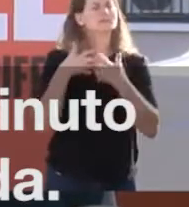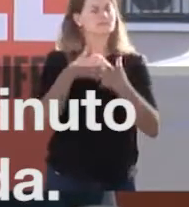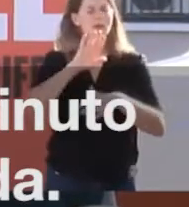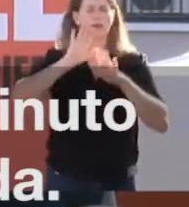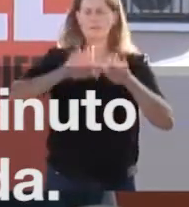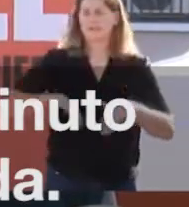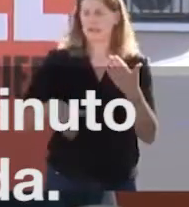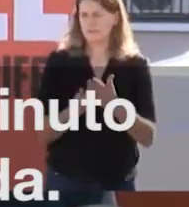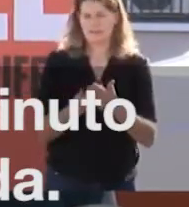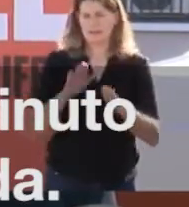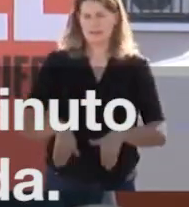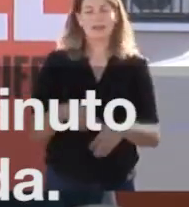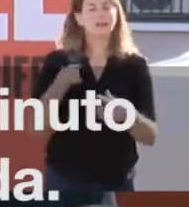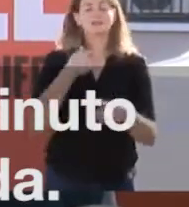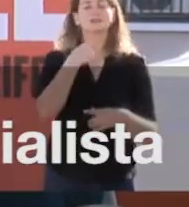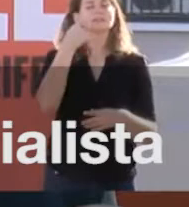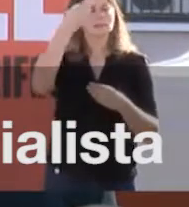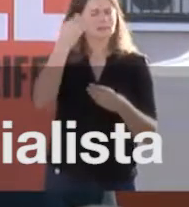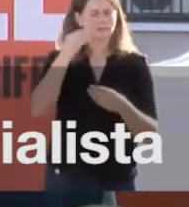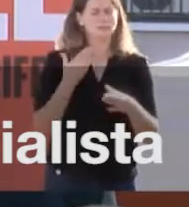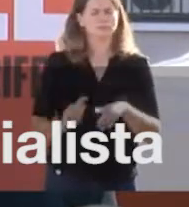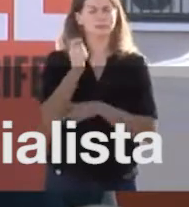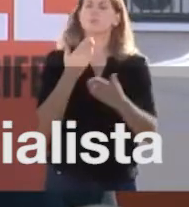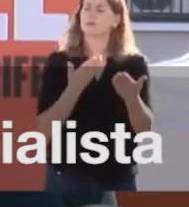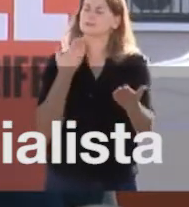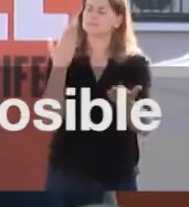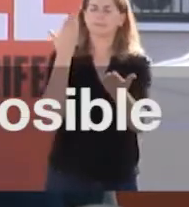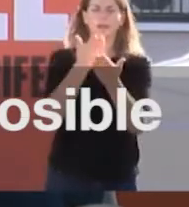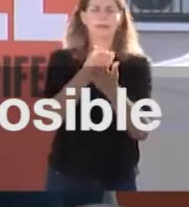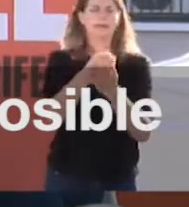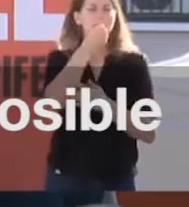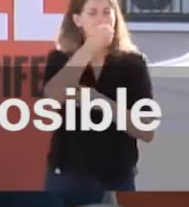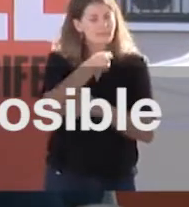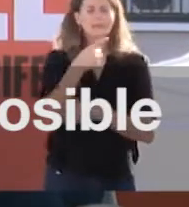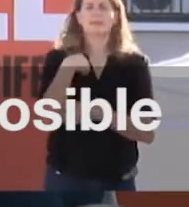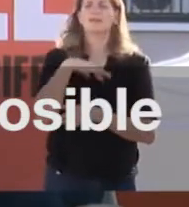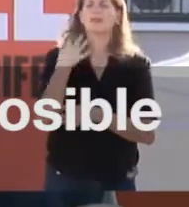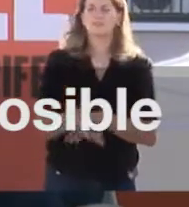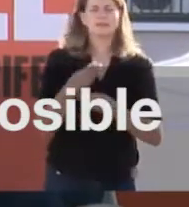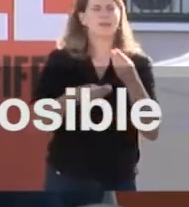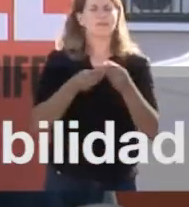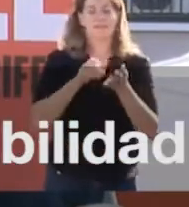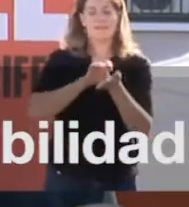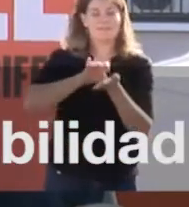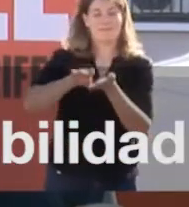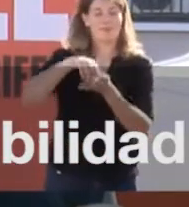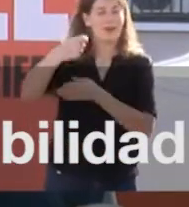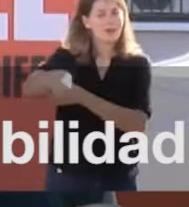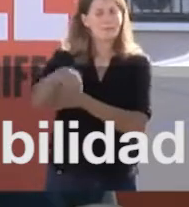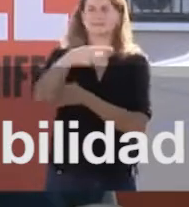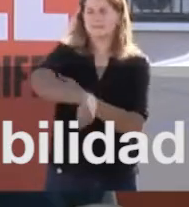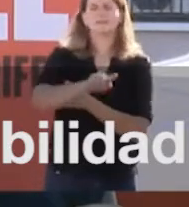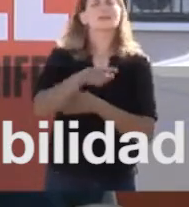último minuto y nunca la dimos por perdida. Igual le pedimos al Partido Socialista que después de haber hecho posible la moción de censura, ahora estén a la altura